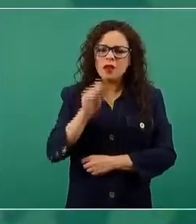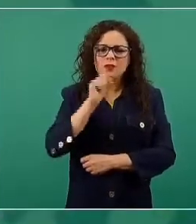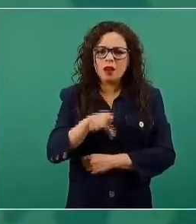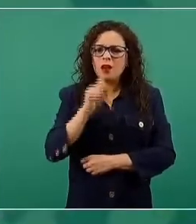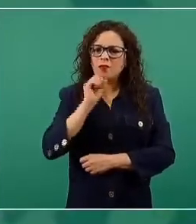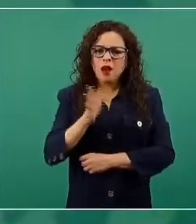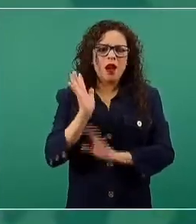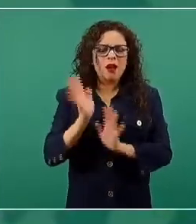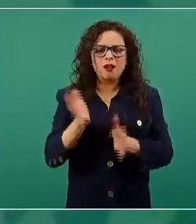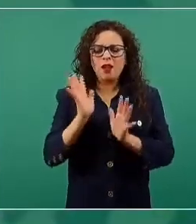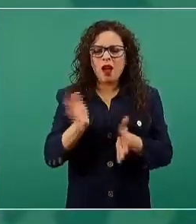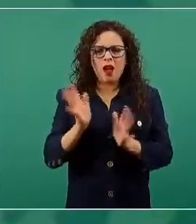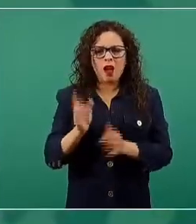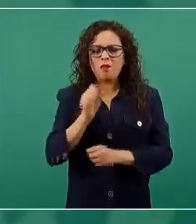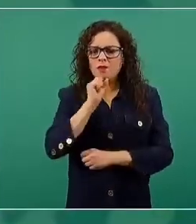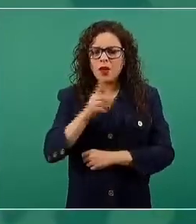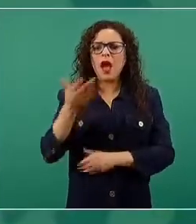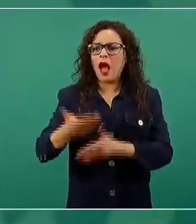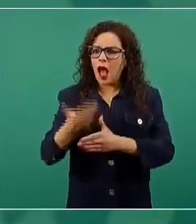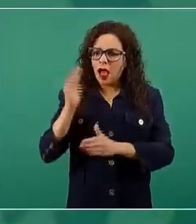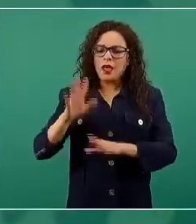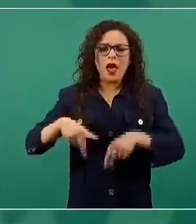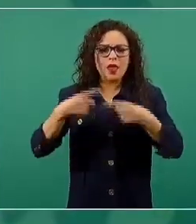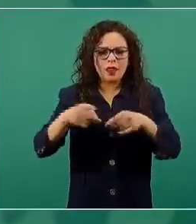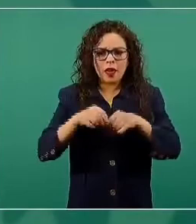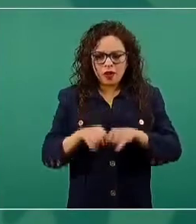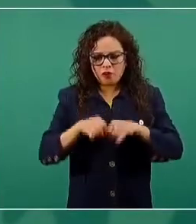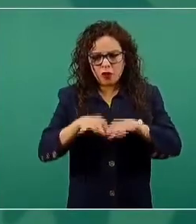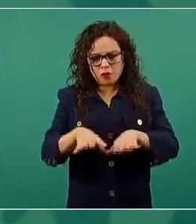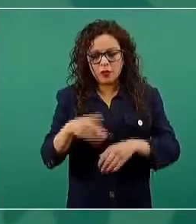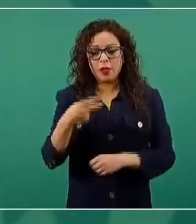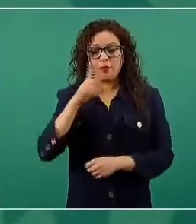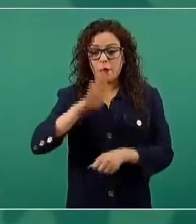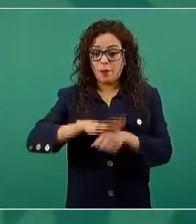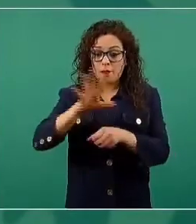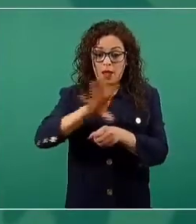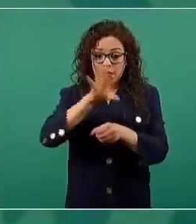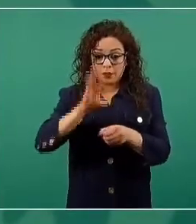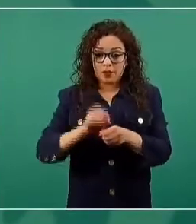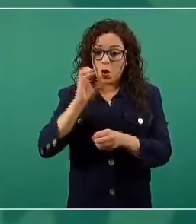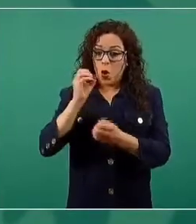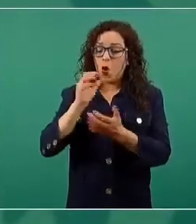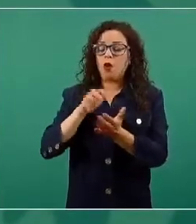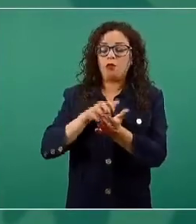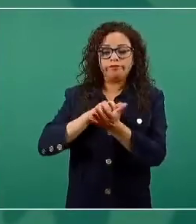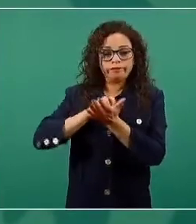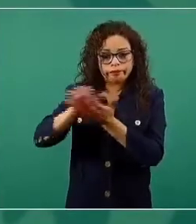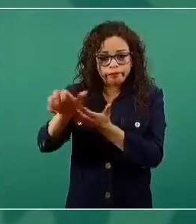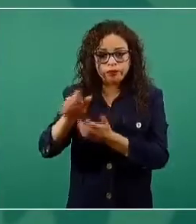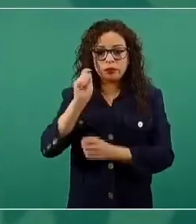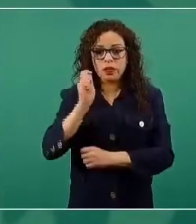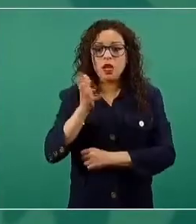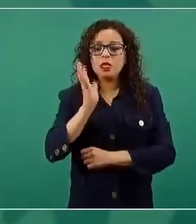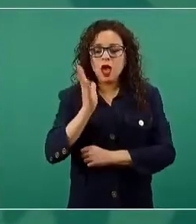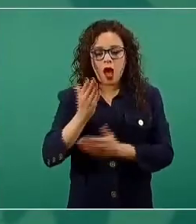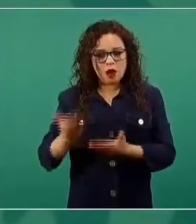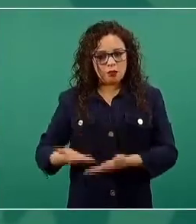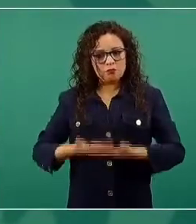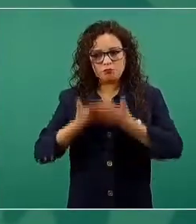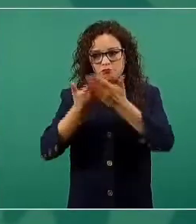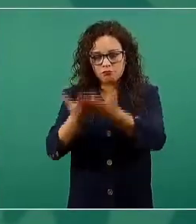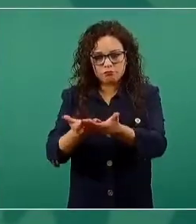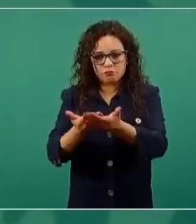información que se nos solicita y en todos los casos o en la mayoría de los casos Esa información ya ha sido